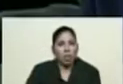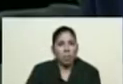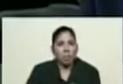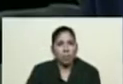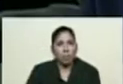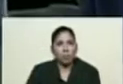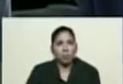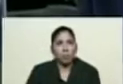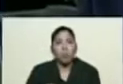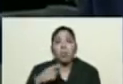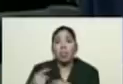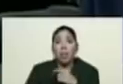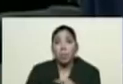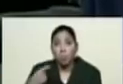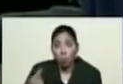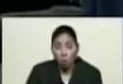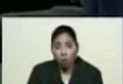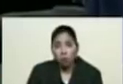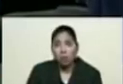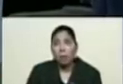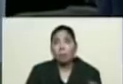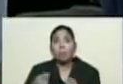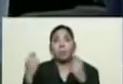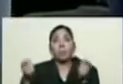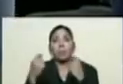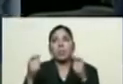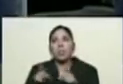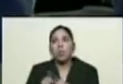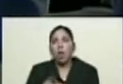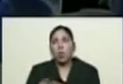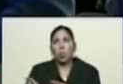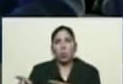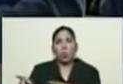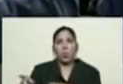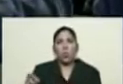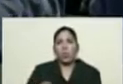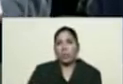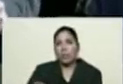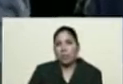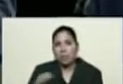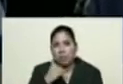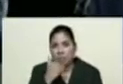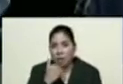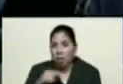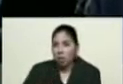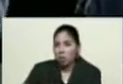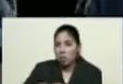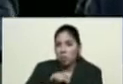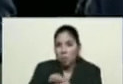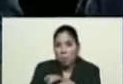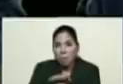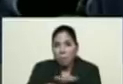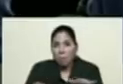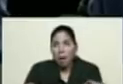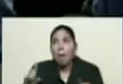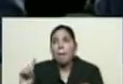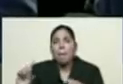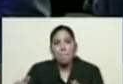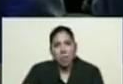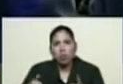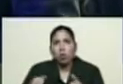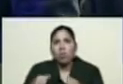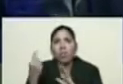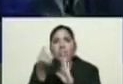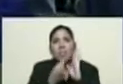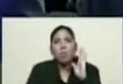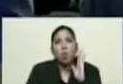se creó lo que los medios llamaban el mito de Hugo Chávez. Y empezó a aparecer una figurita de Chávez, un dibujo de Chávez.